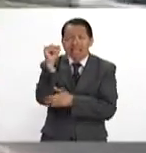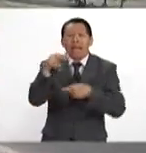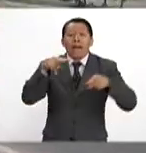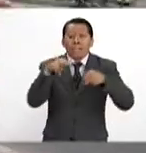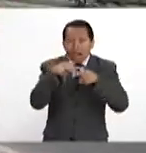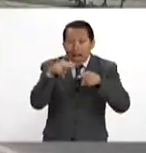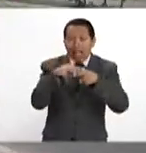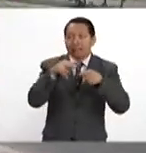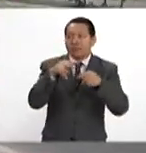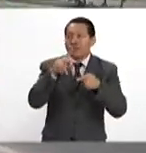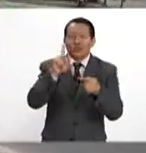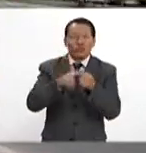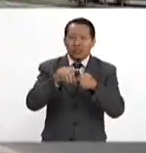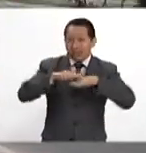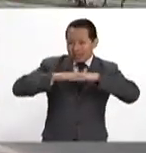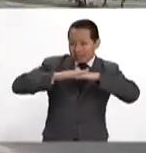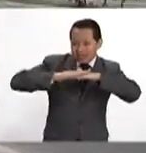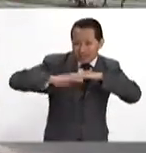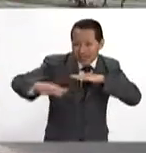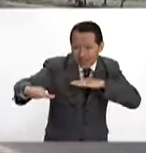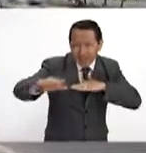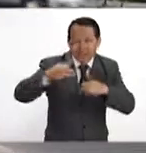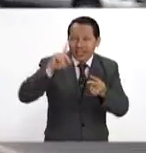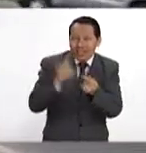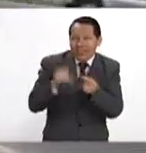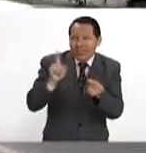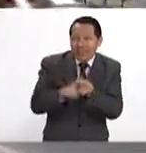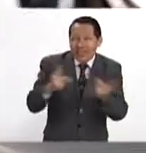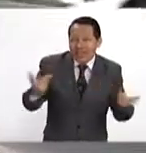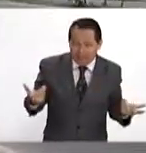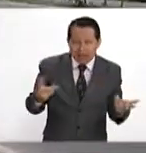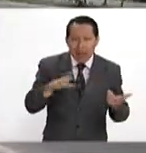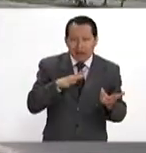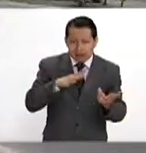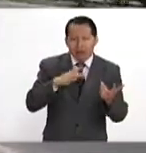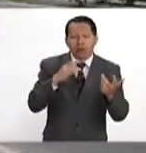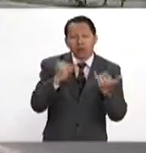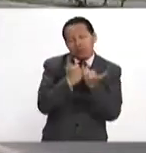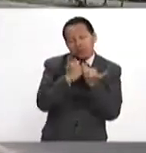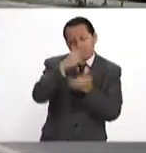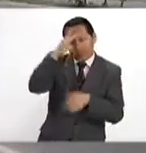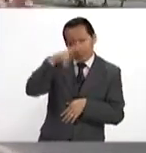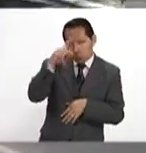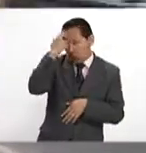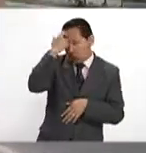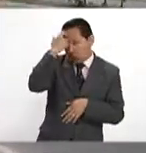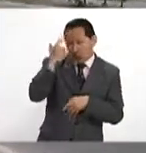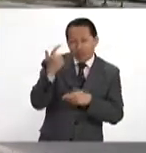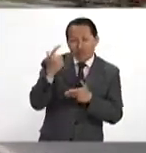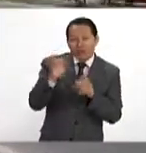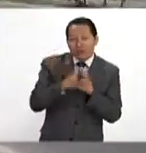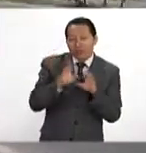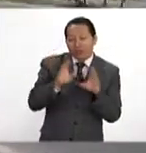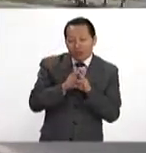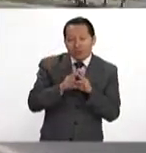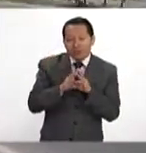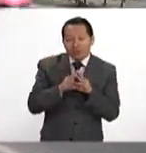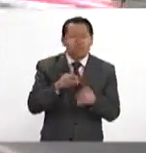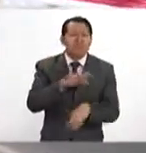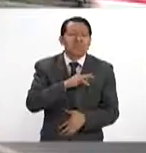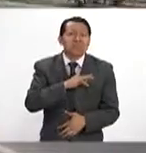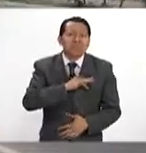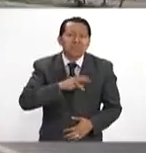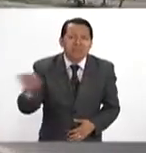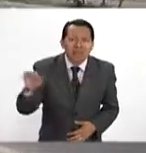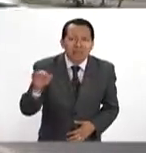manera horizontal, y derivado de eso, con la enorme creatividad mexicana, determinamos que por qué no